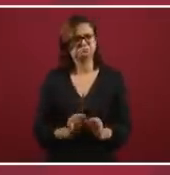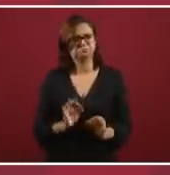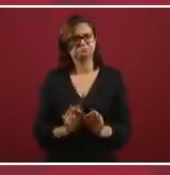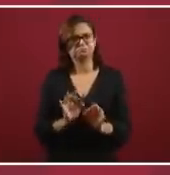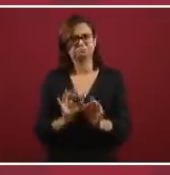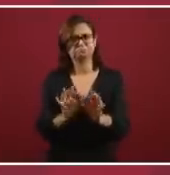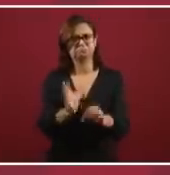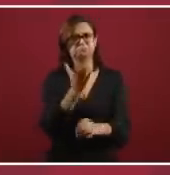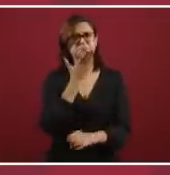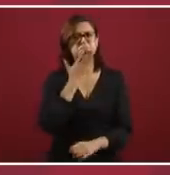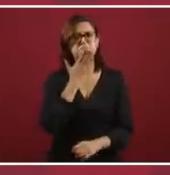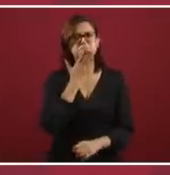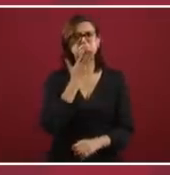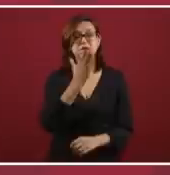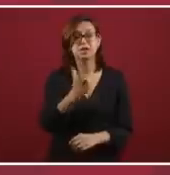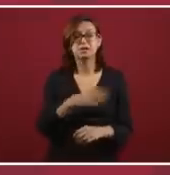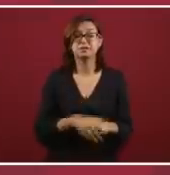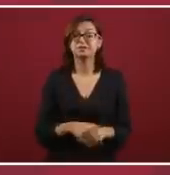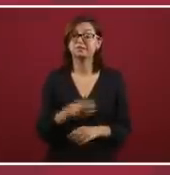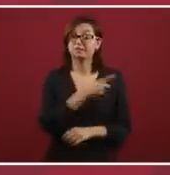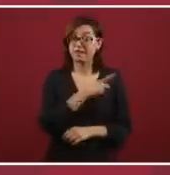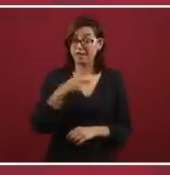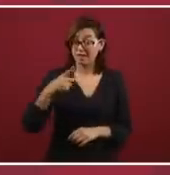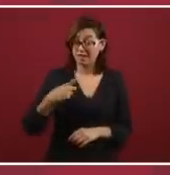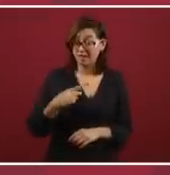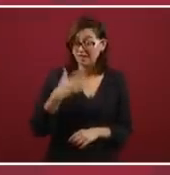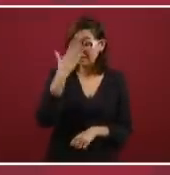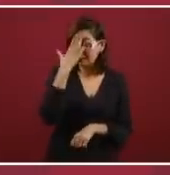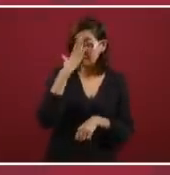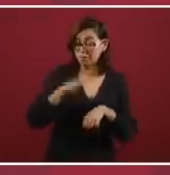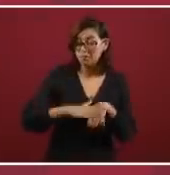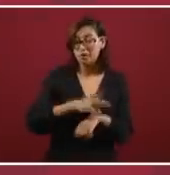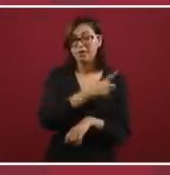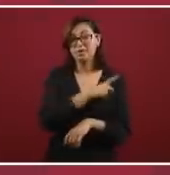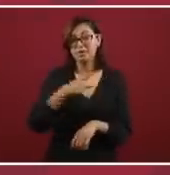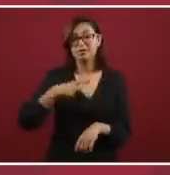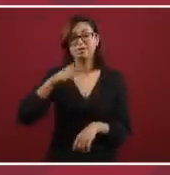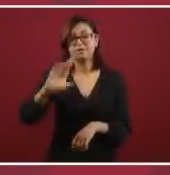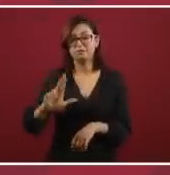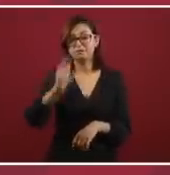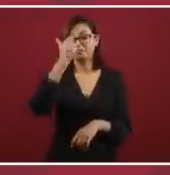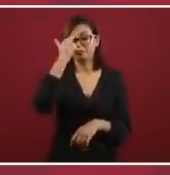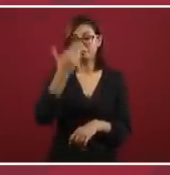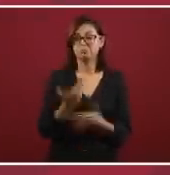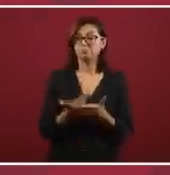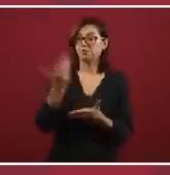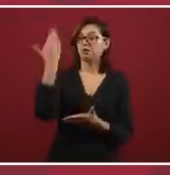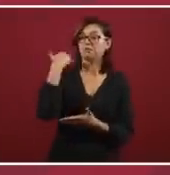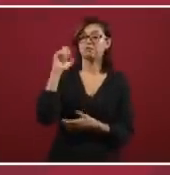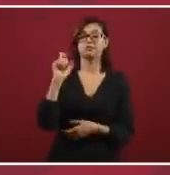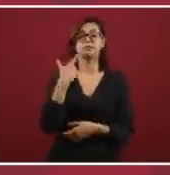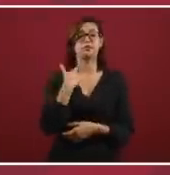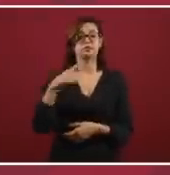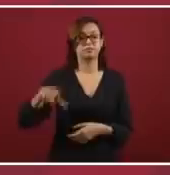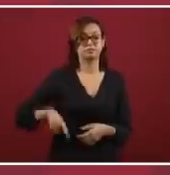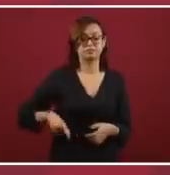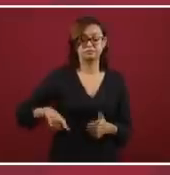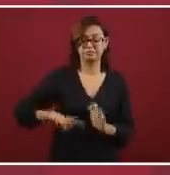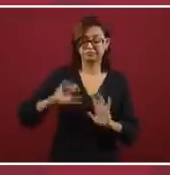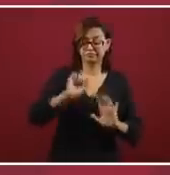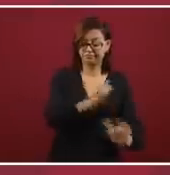Antes, no se olvide, la poca inversión pública la